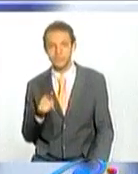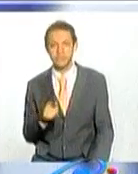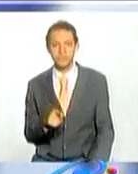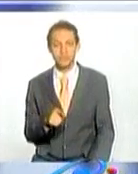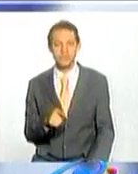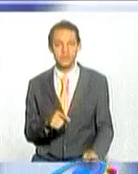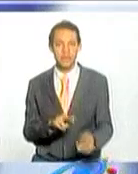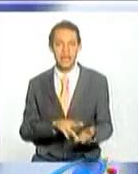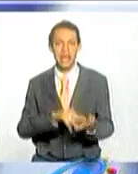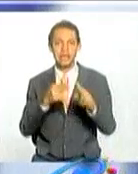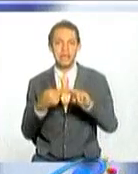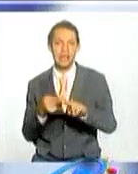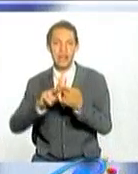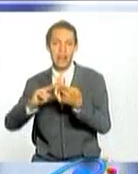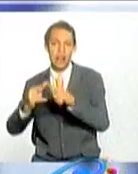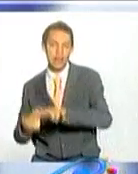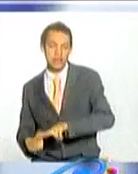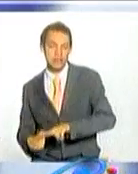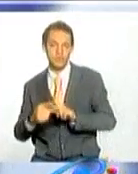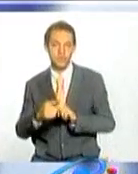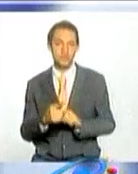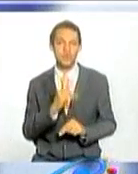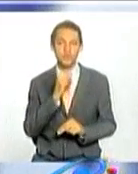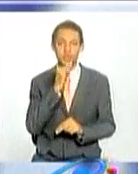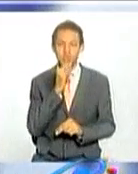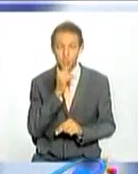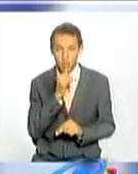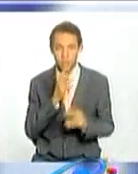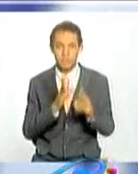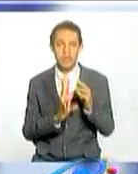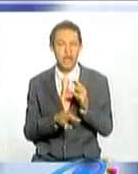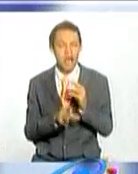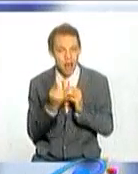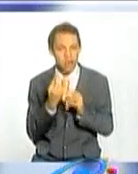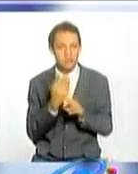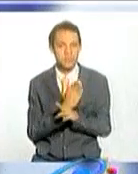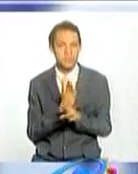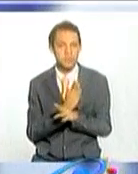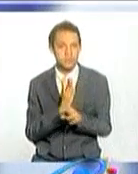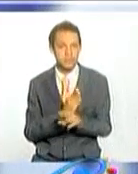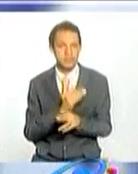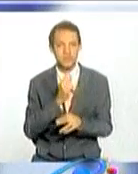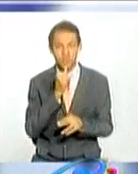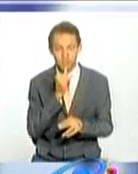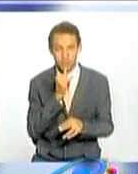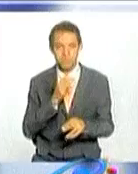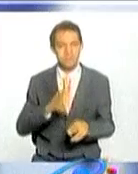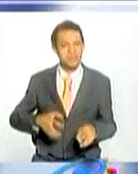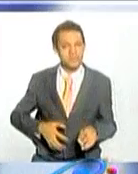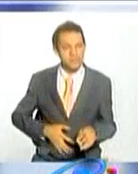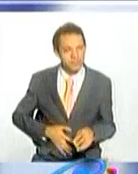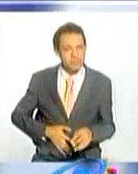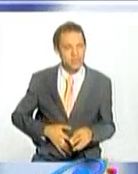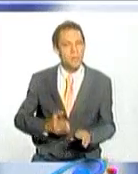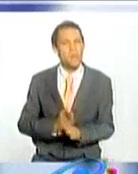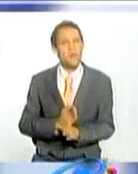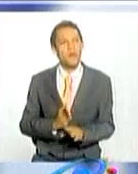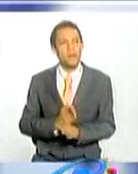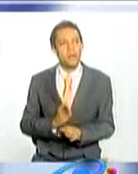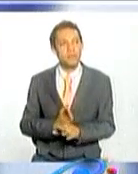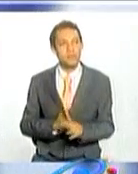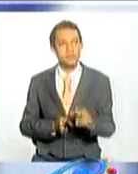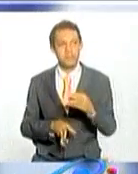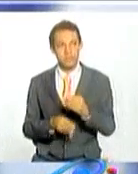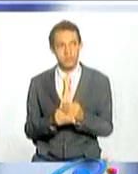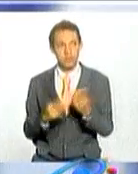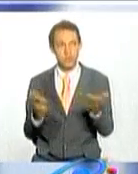filtración. Cuando hay problemas en el funcionamiento del riñón, vemos que estos